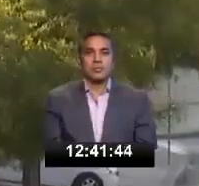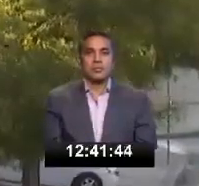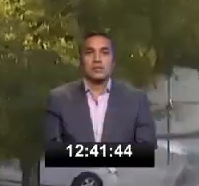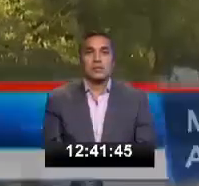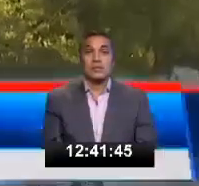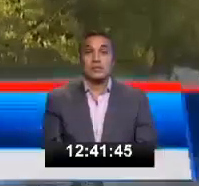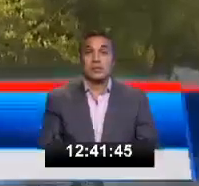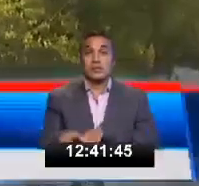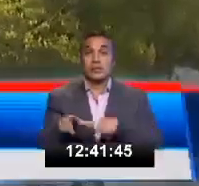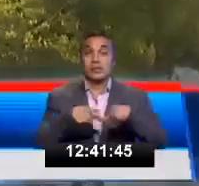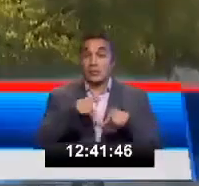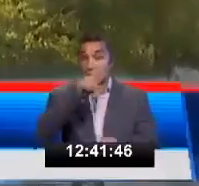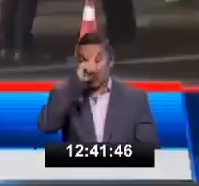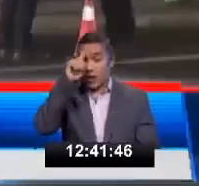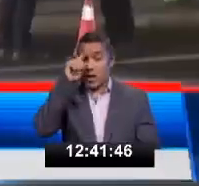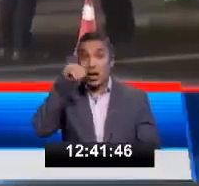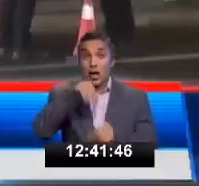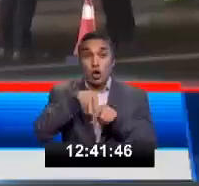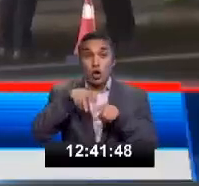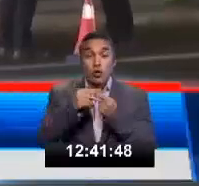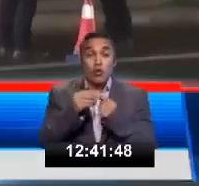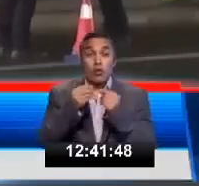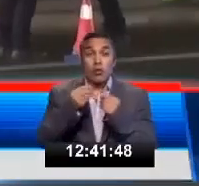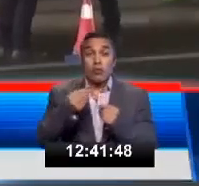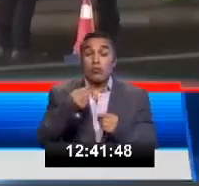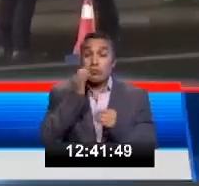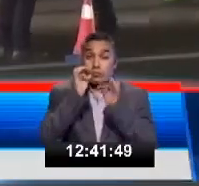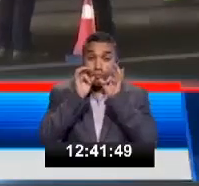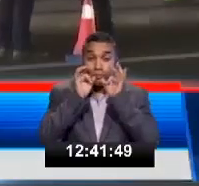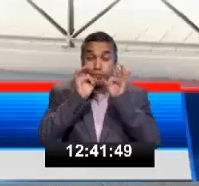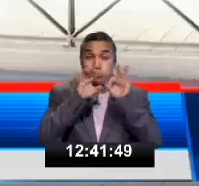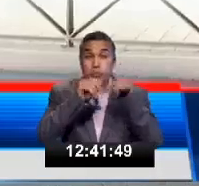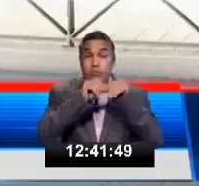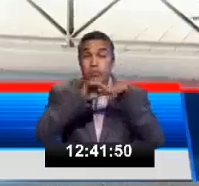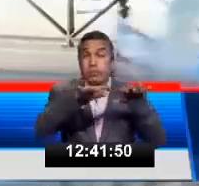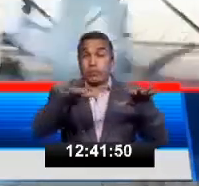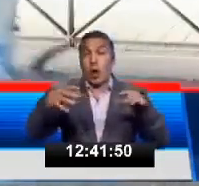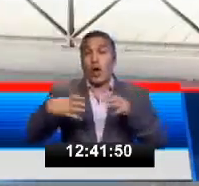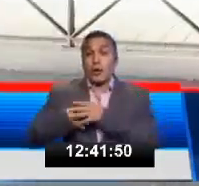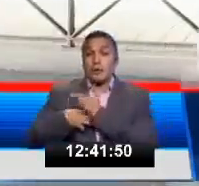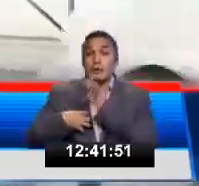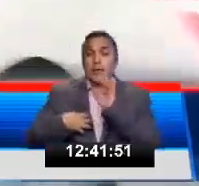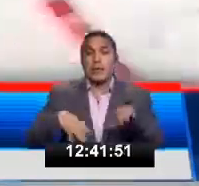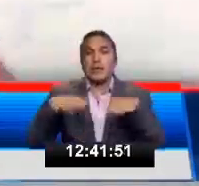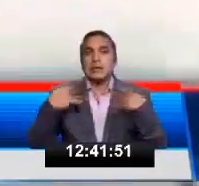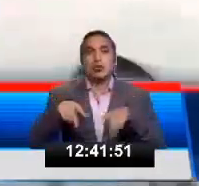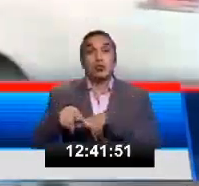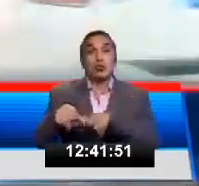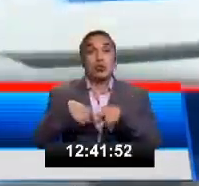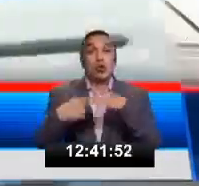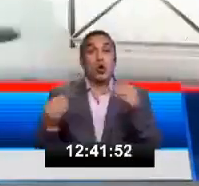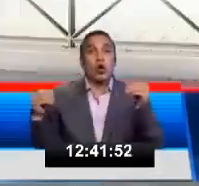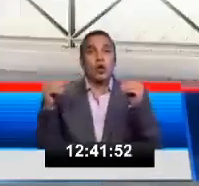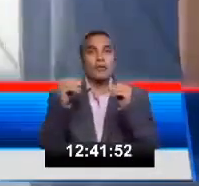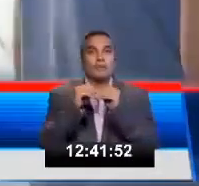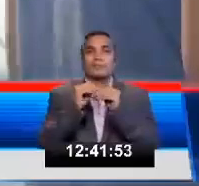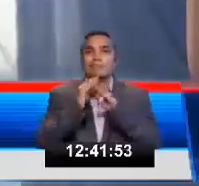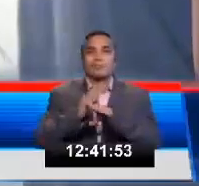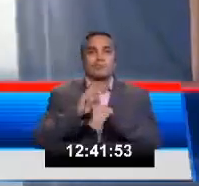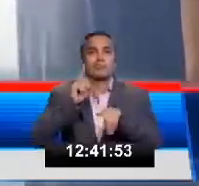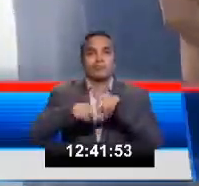la región de madrid epicentro de la pandemia del cob y de en españa' anunció este viernes la extensión en nuevas zonas de las restricciones de movilidad